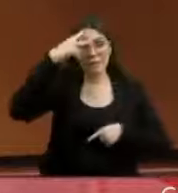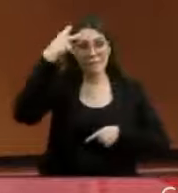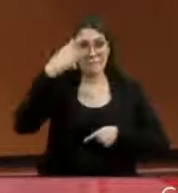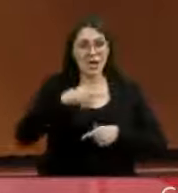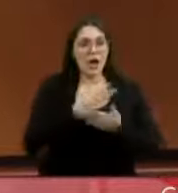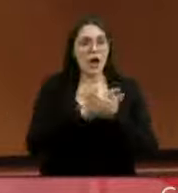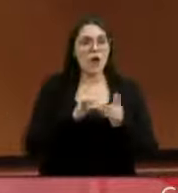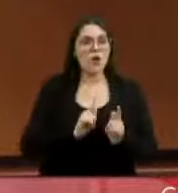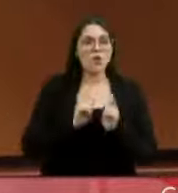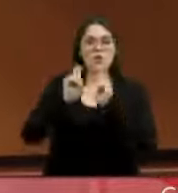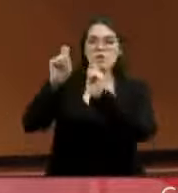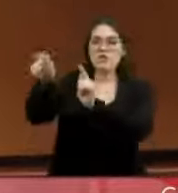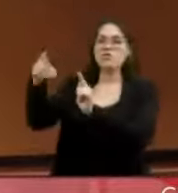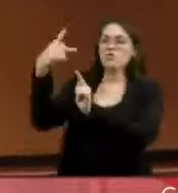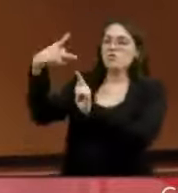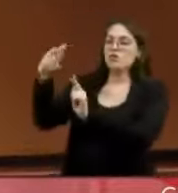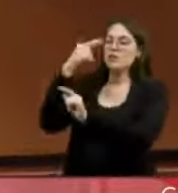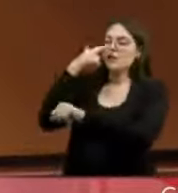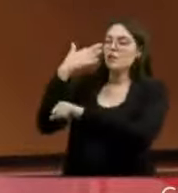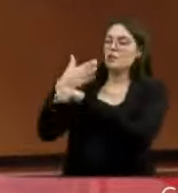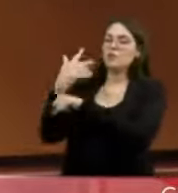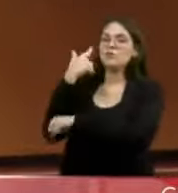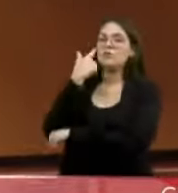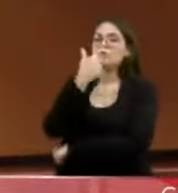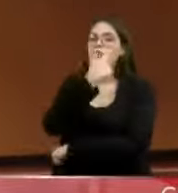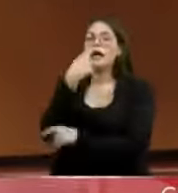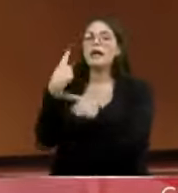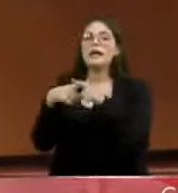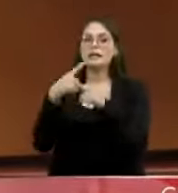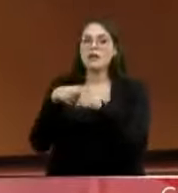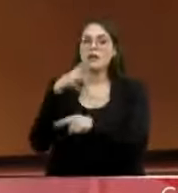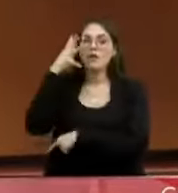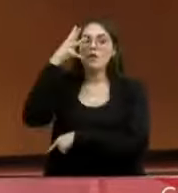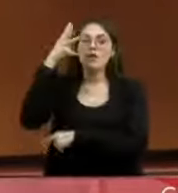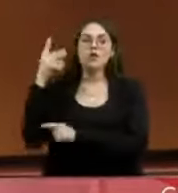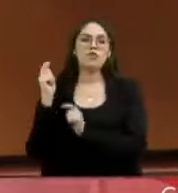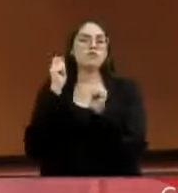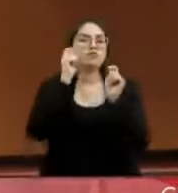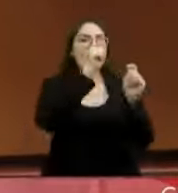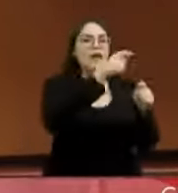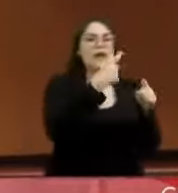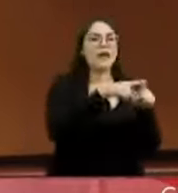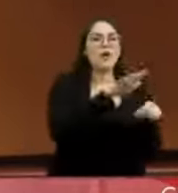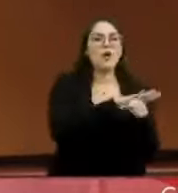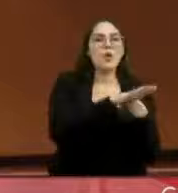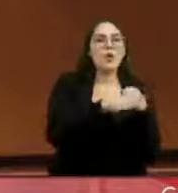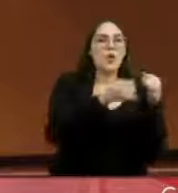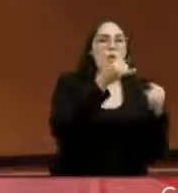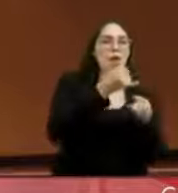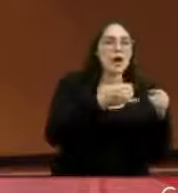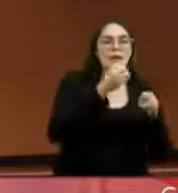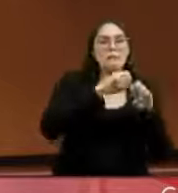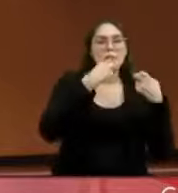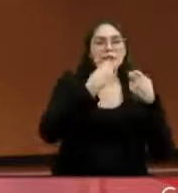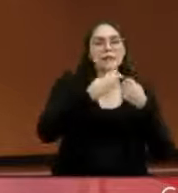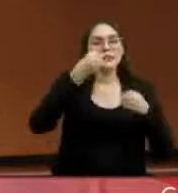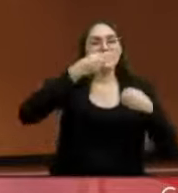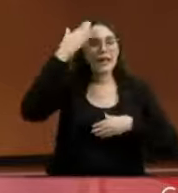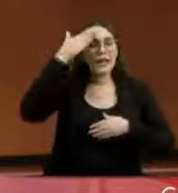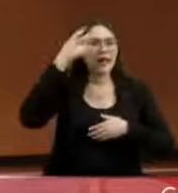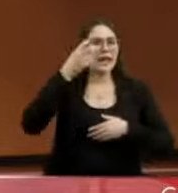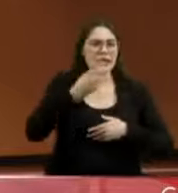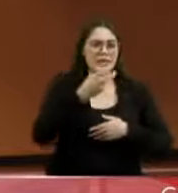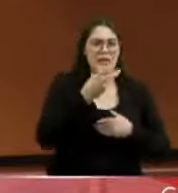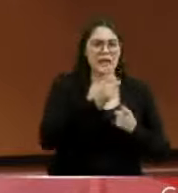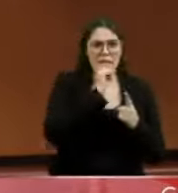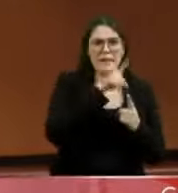sus manos la decisión de quiénes sean las personas juzgadoras, sino abre un camino para toda la